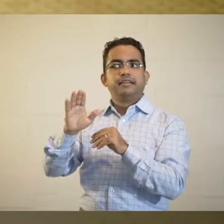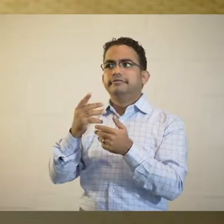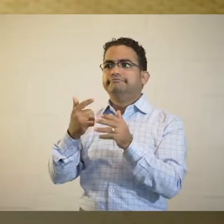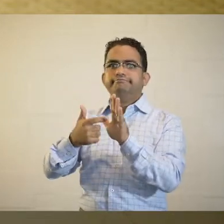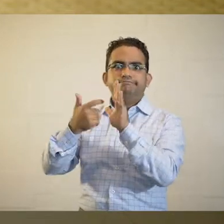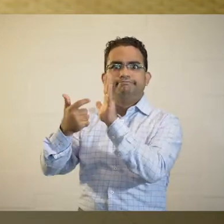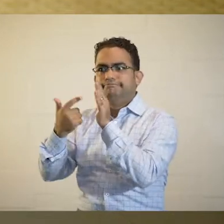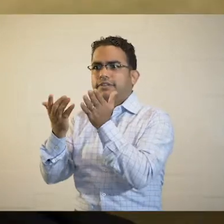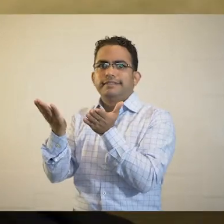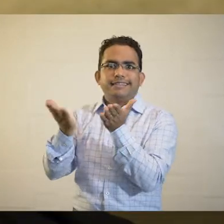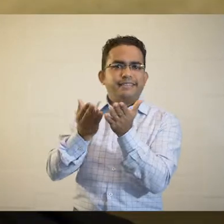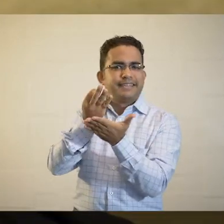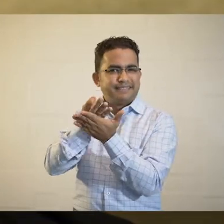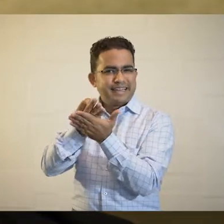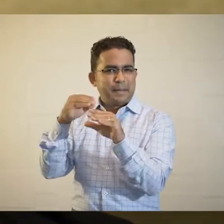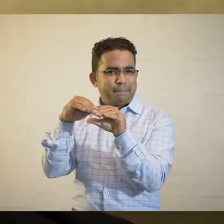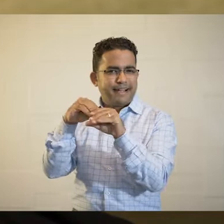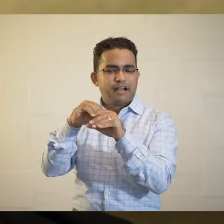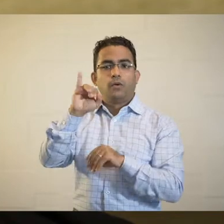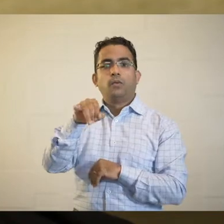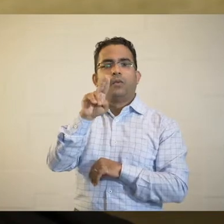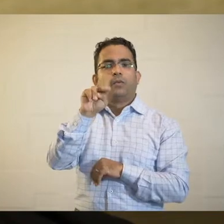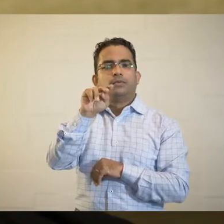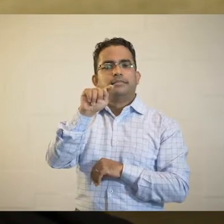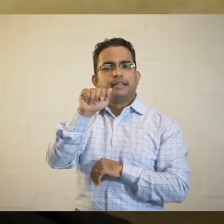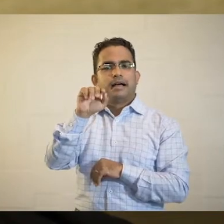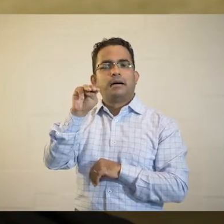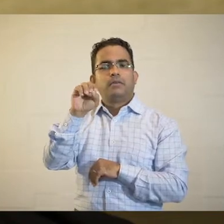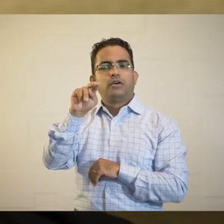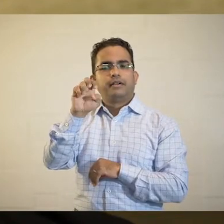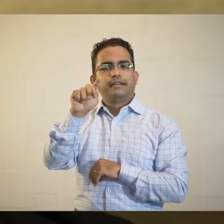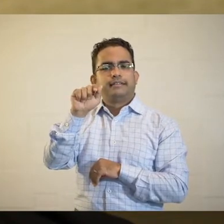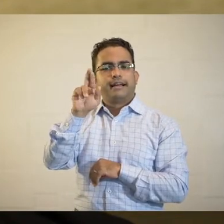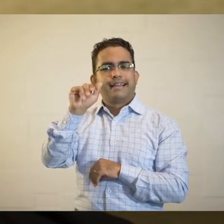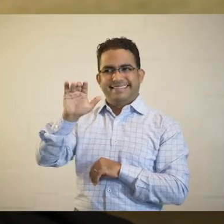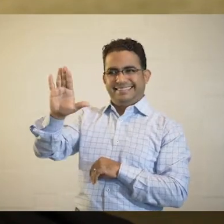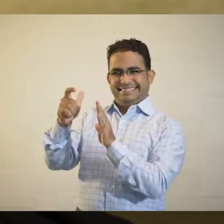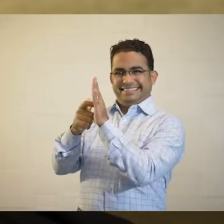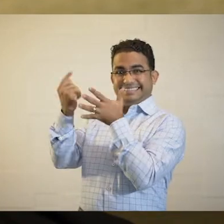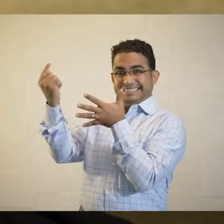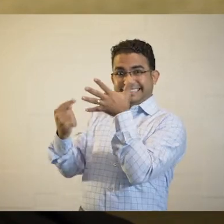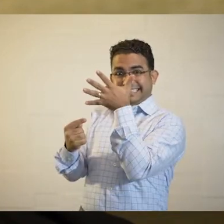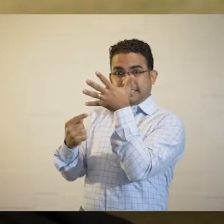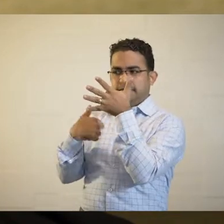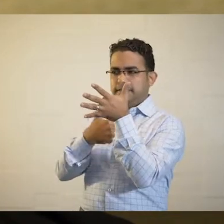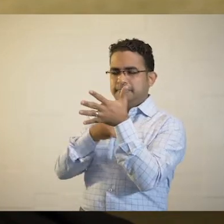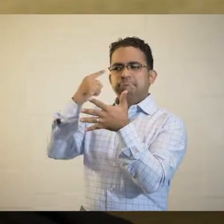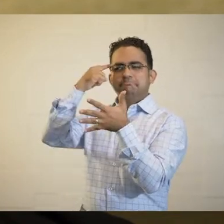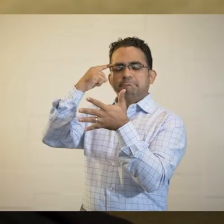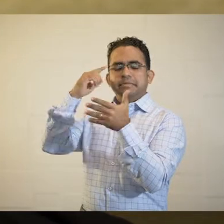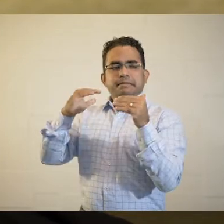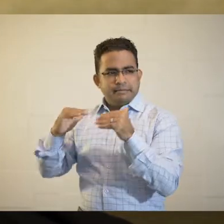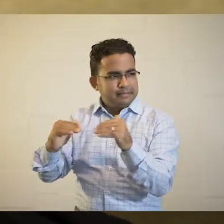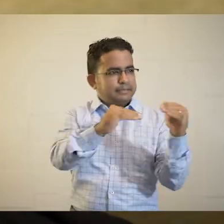protección a los usuarios de productos y servicios financieros de la Junta Monetaria, que incorpora el principio